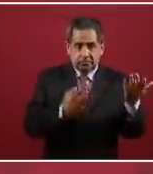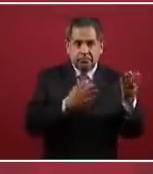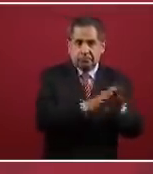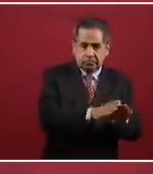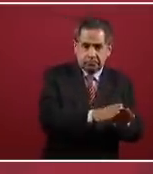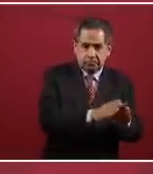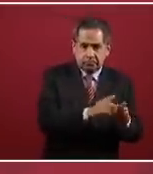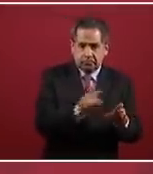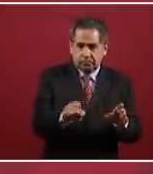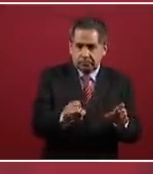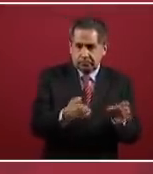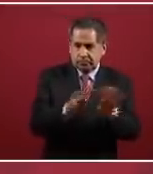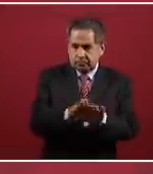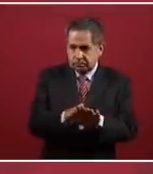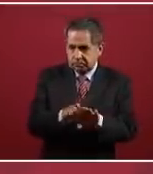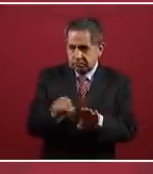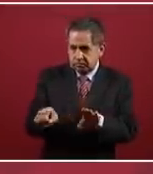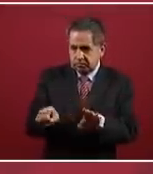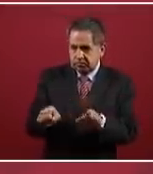de Electricidad.